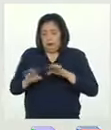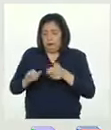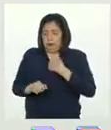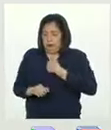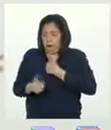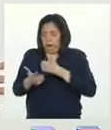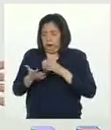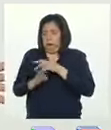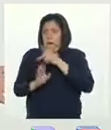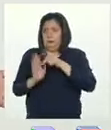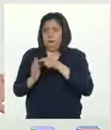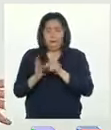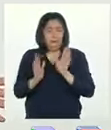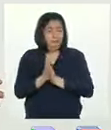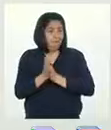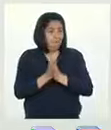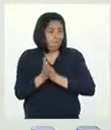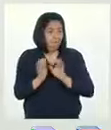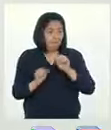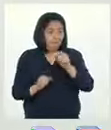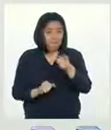plan de acción. ¿Ustedes? ¡Sí!